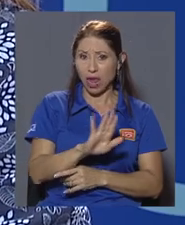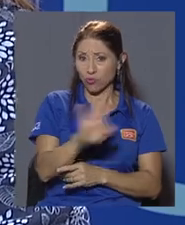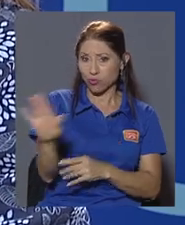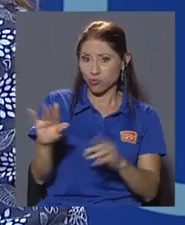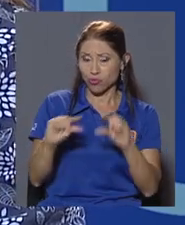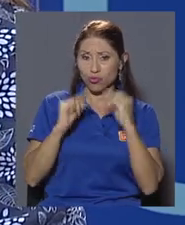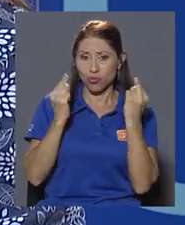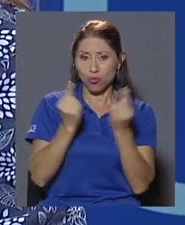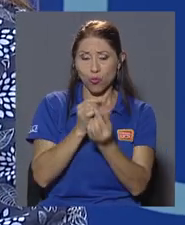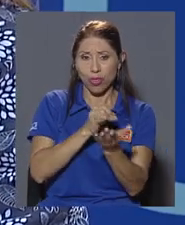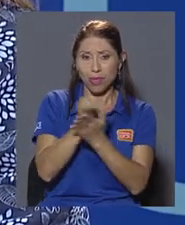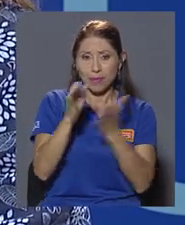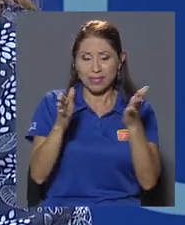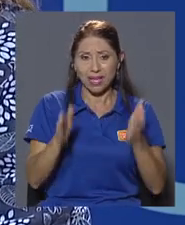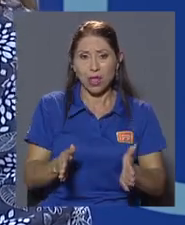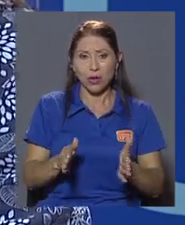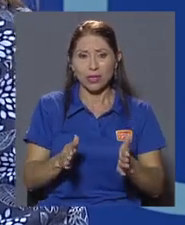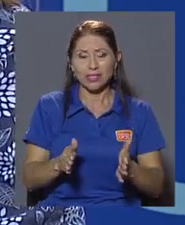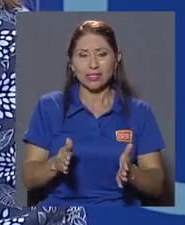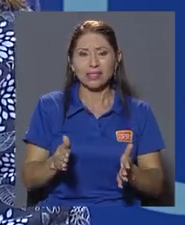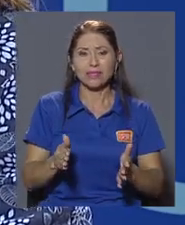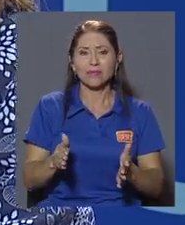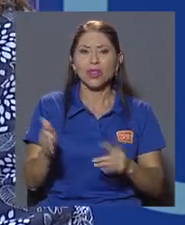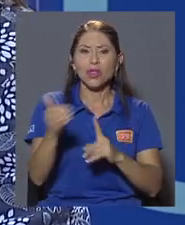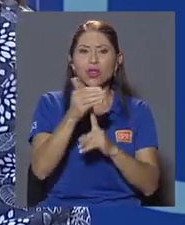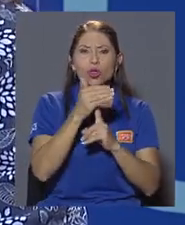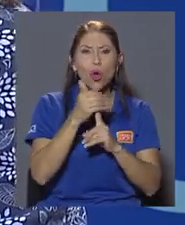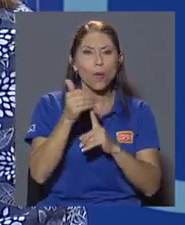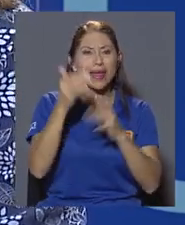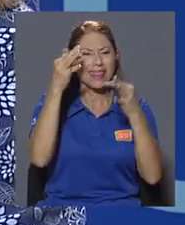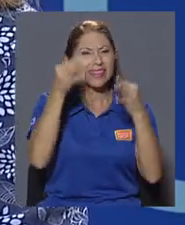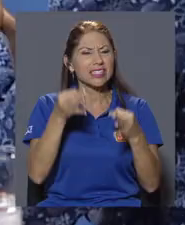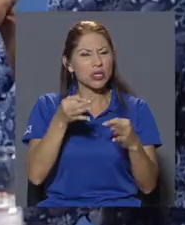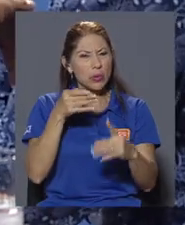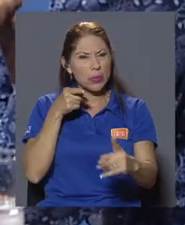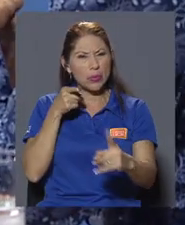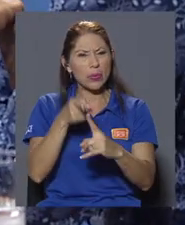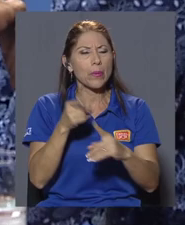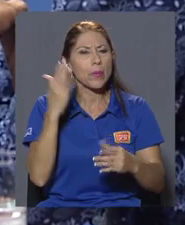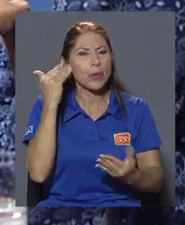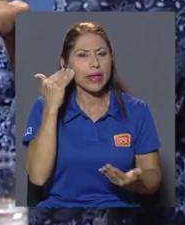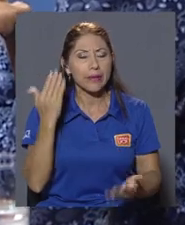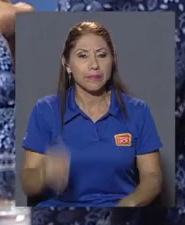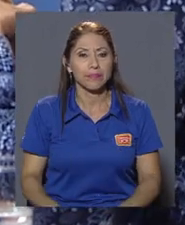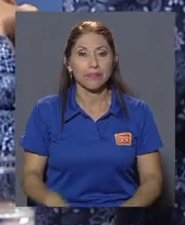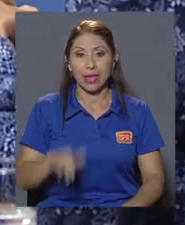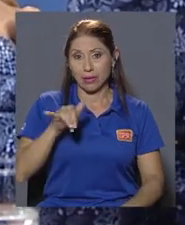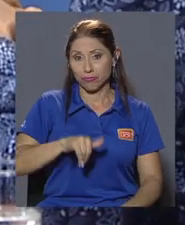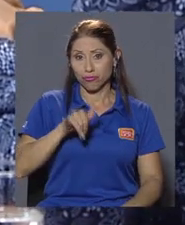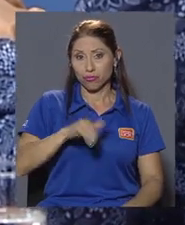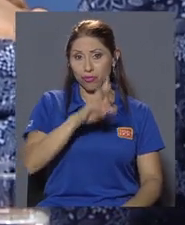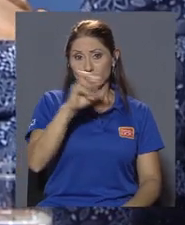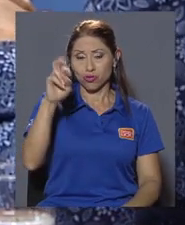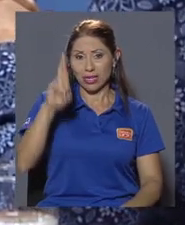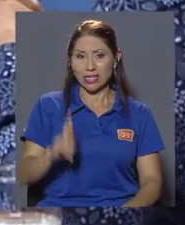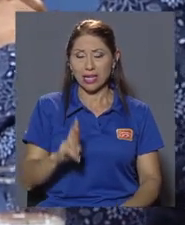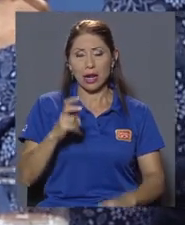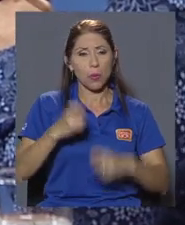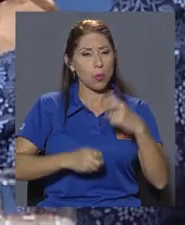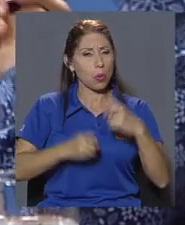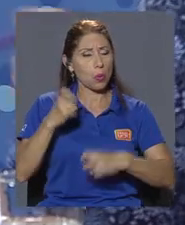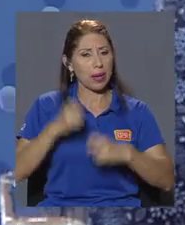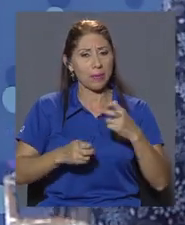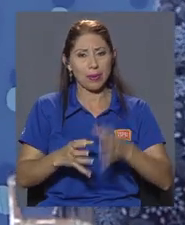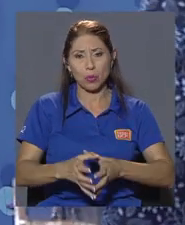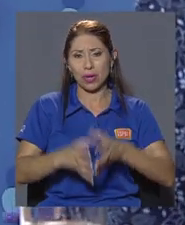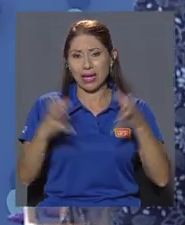de investigadores toman y ésta está este camino en costa rica hay un problema muy